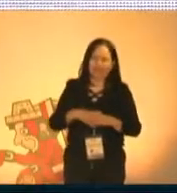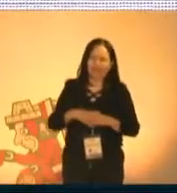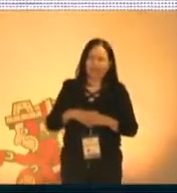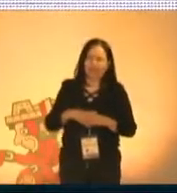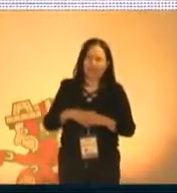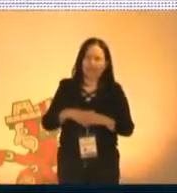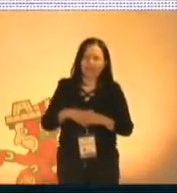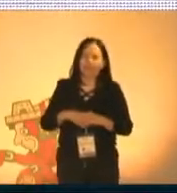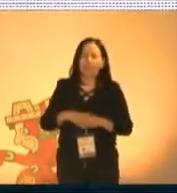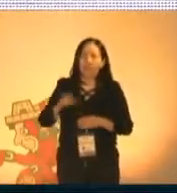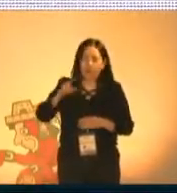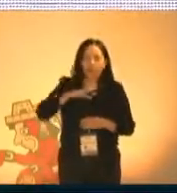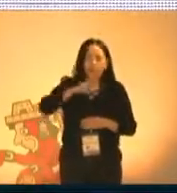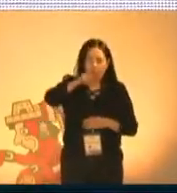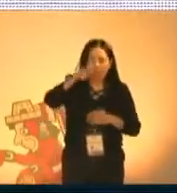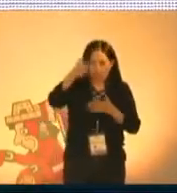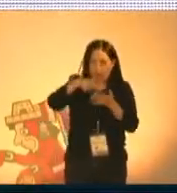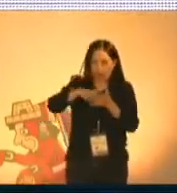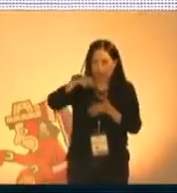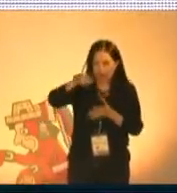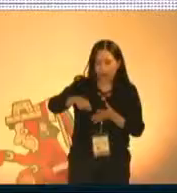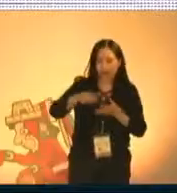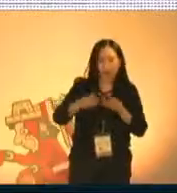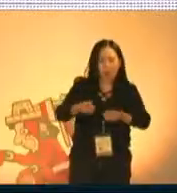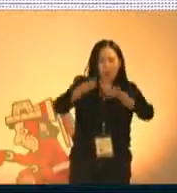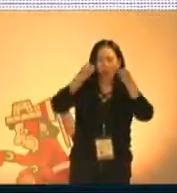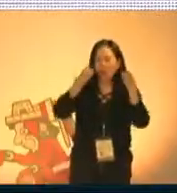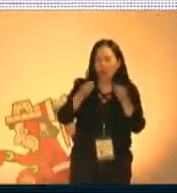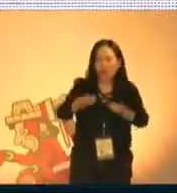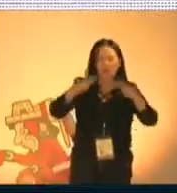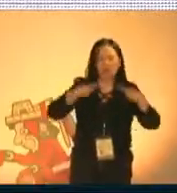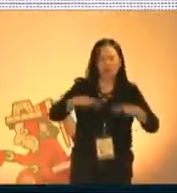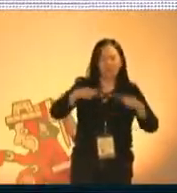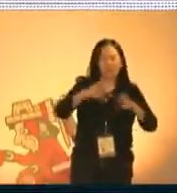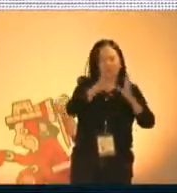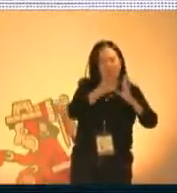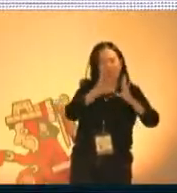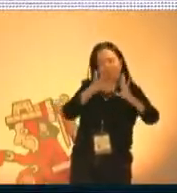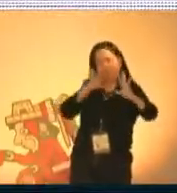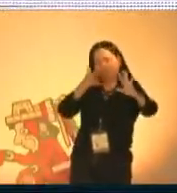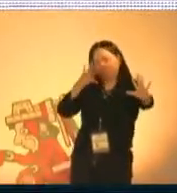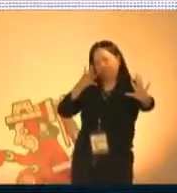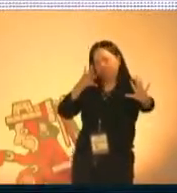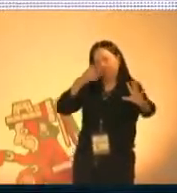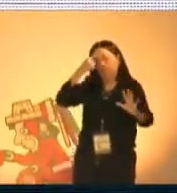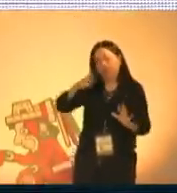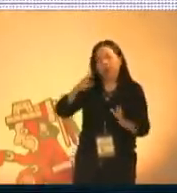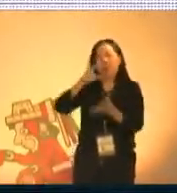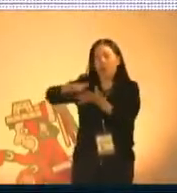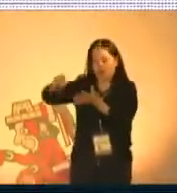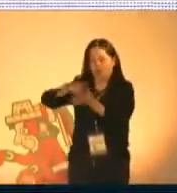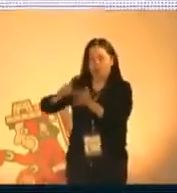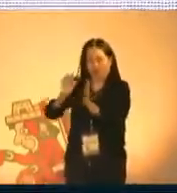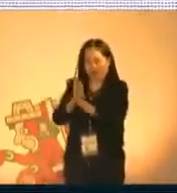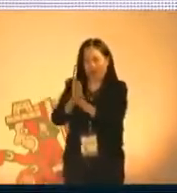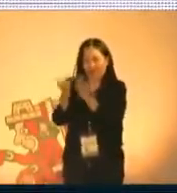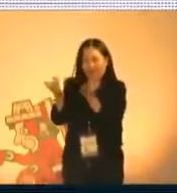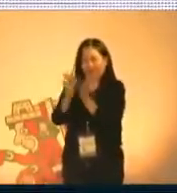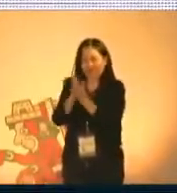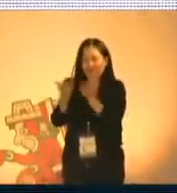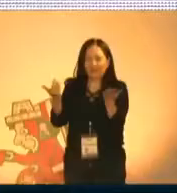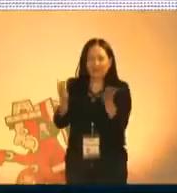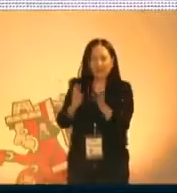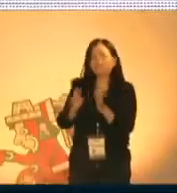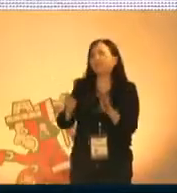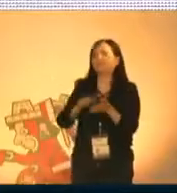una feria y efectivamente las colas eran enormes o sea las ganas de conocer a través de